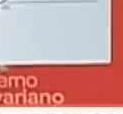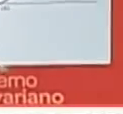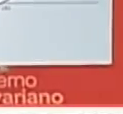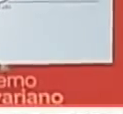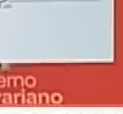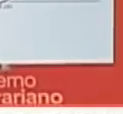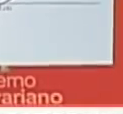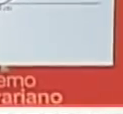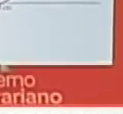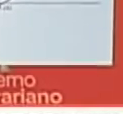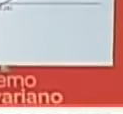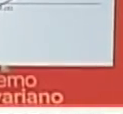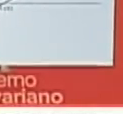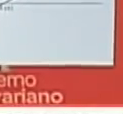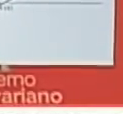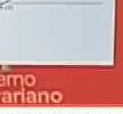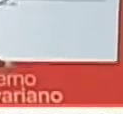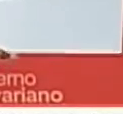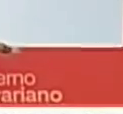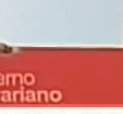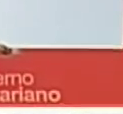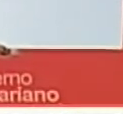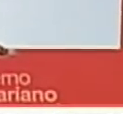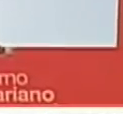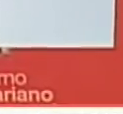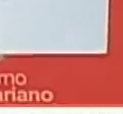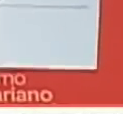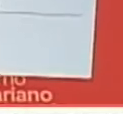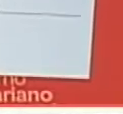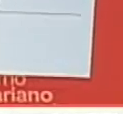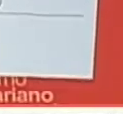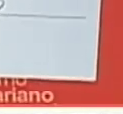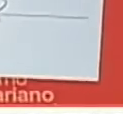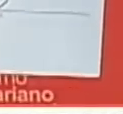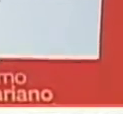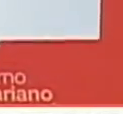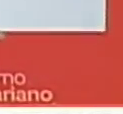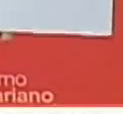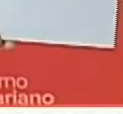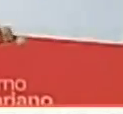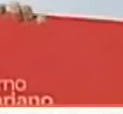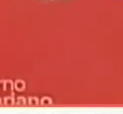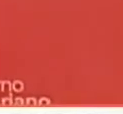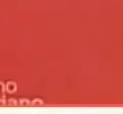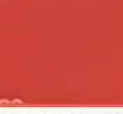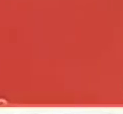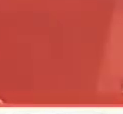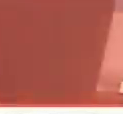10 años de esfuerzo. Y ahora es cuando. Muchas gracias. Muchas gracias.